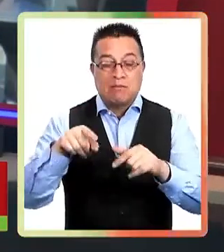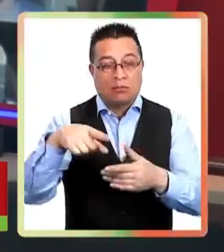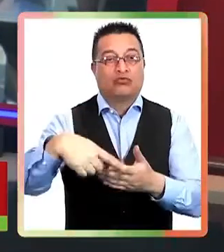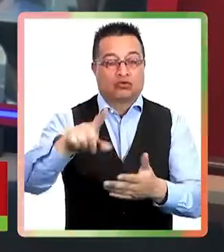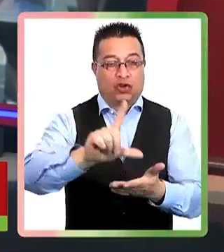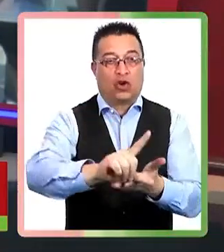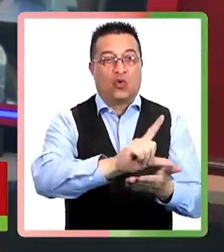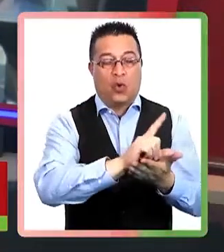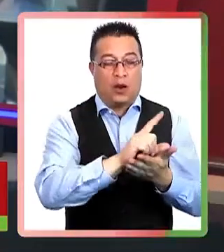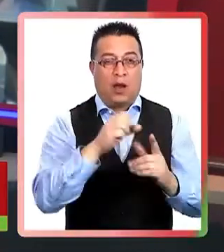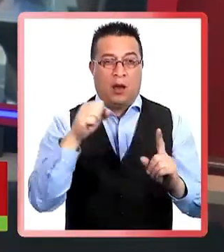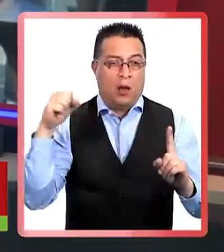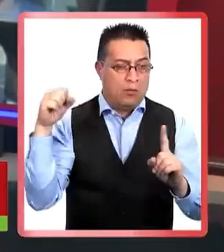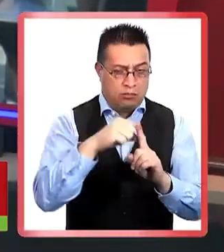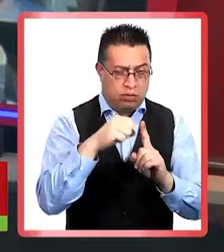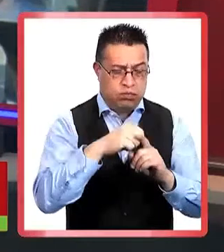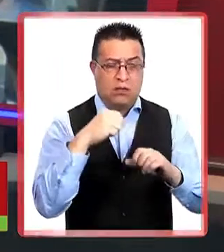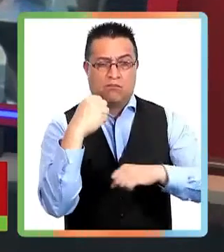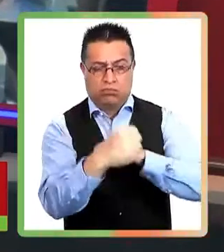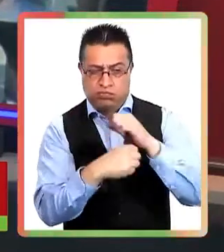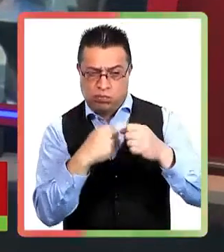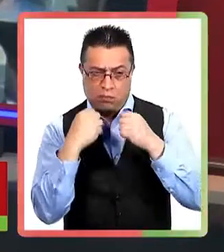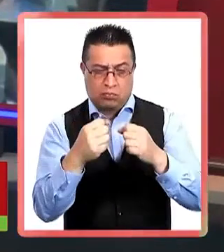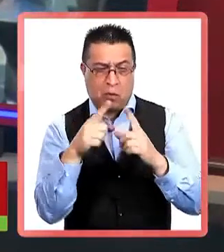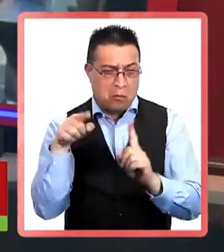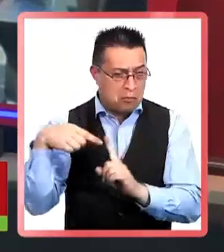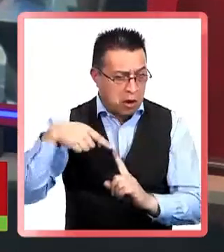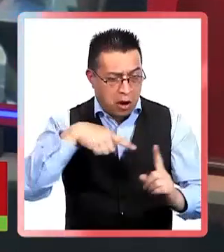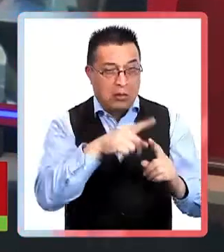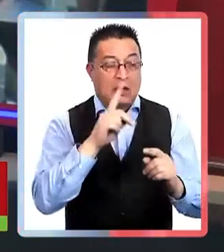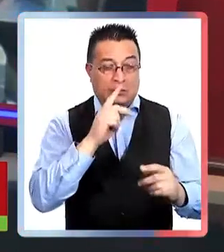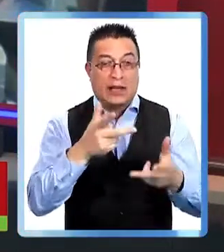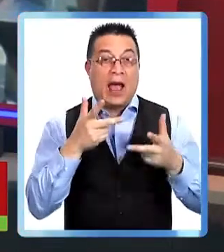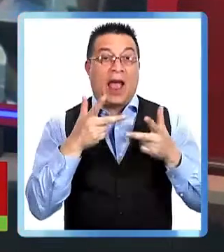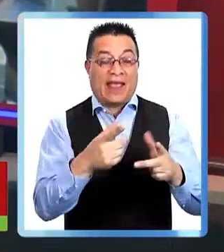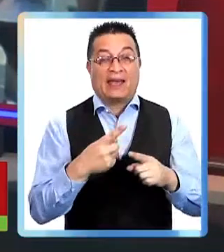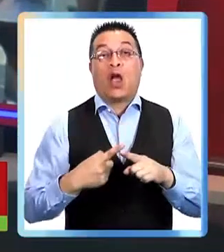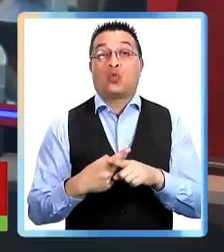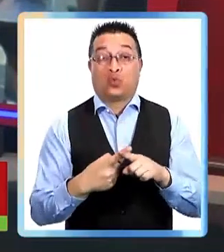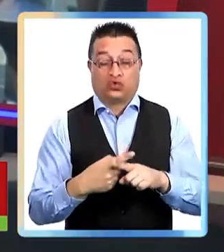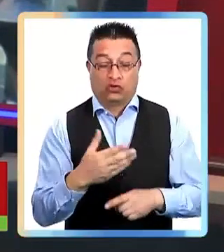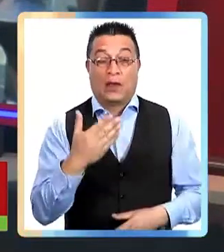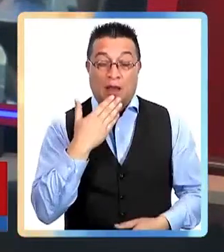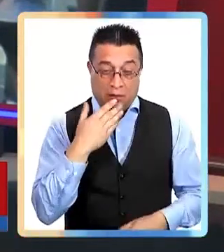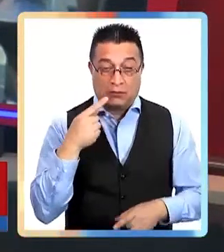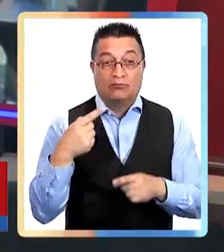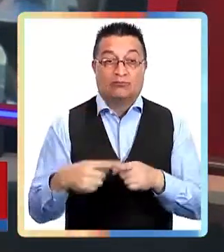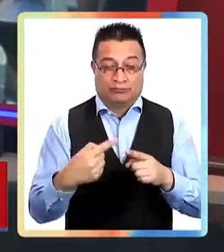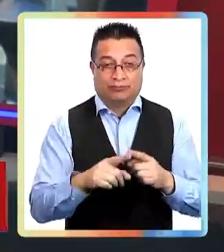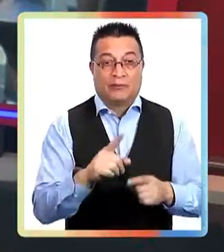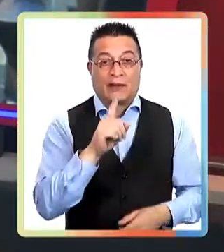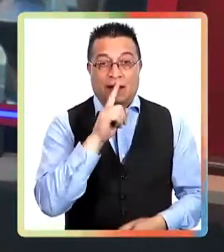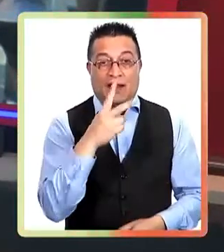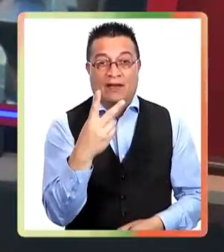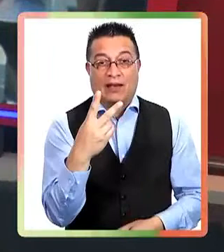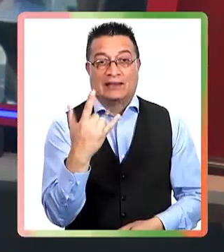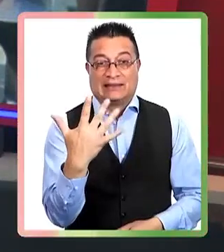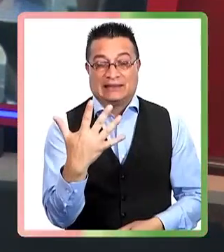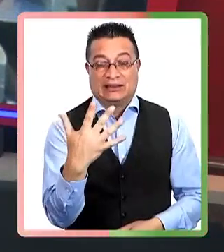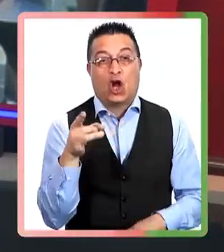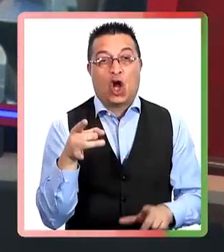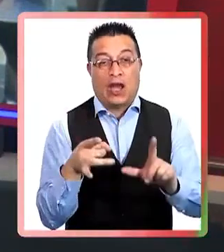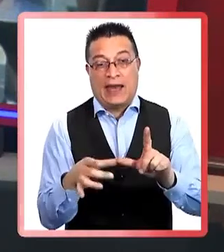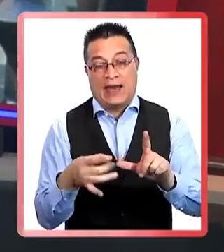de la ciudad. Golpizas, riñas, persecuciones e incluso ataques con cuchillos se han producido. TV5 de Linares con